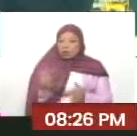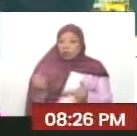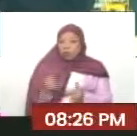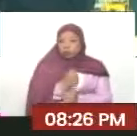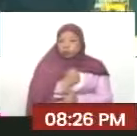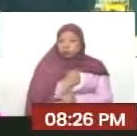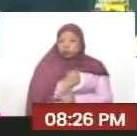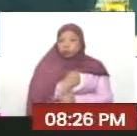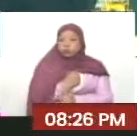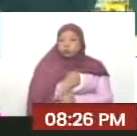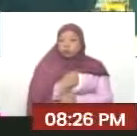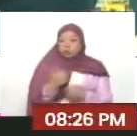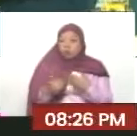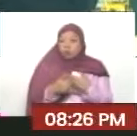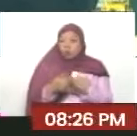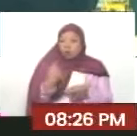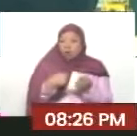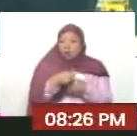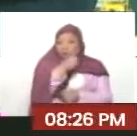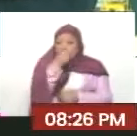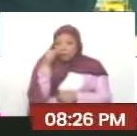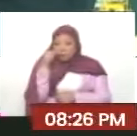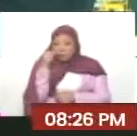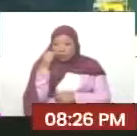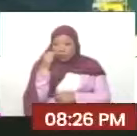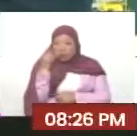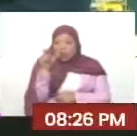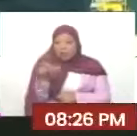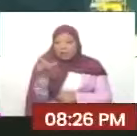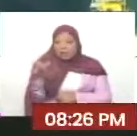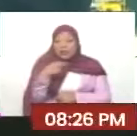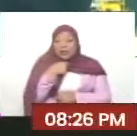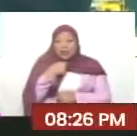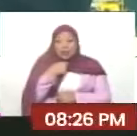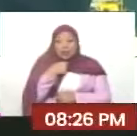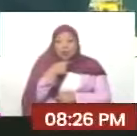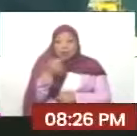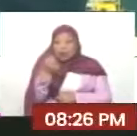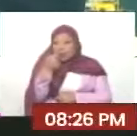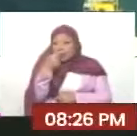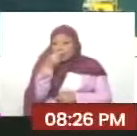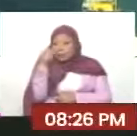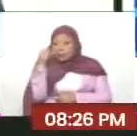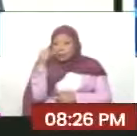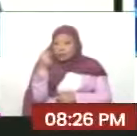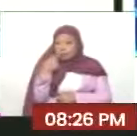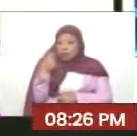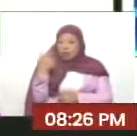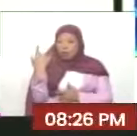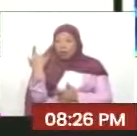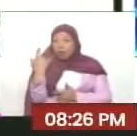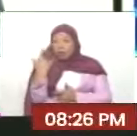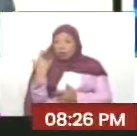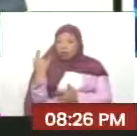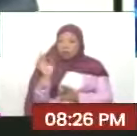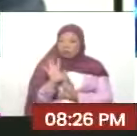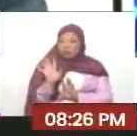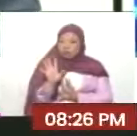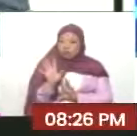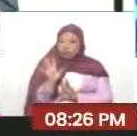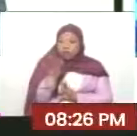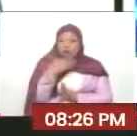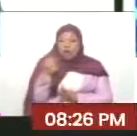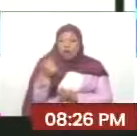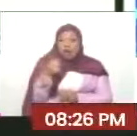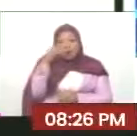Brutal. Contra el tráfico, contra el consumo. Y es un combate que nosotros tenemos que sentirnos orgullosos de